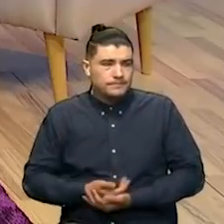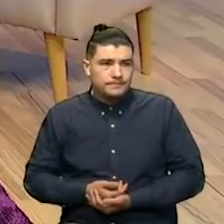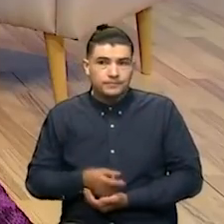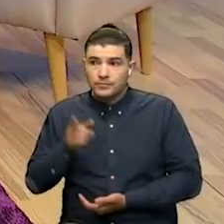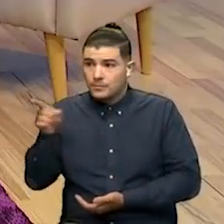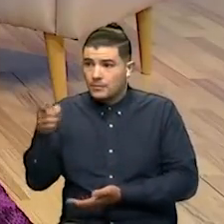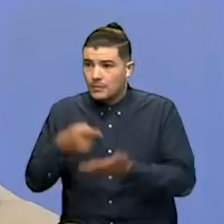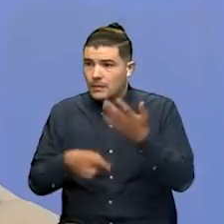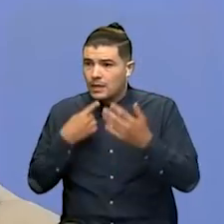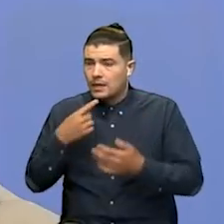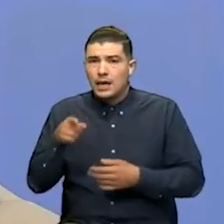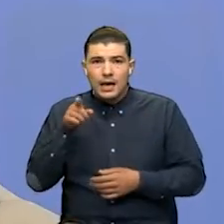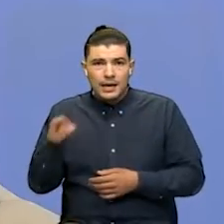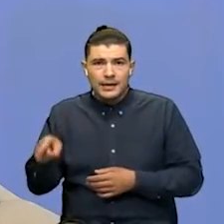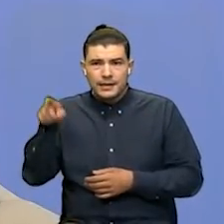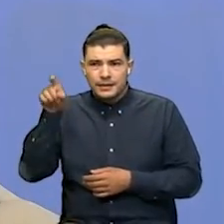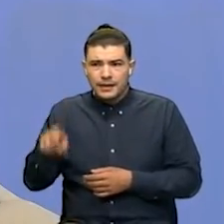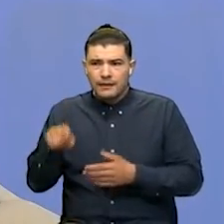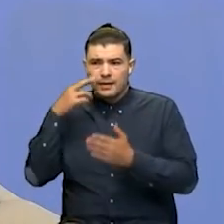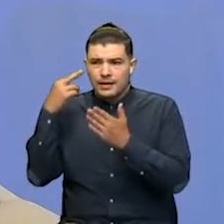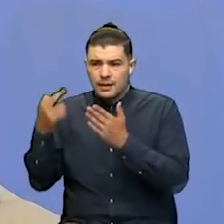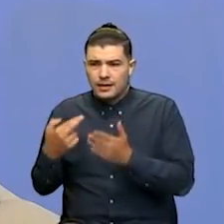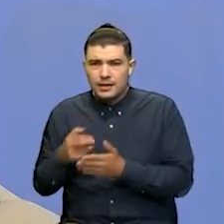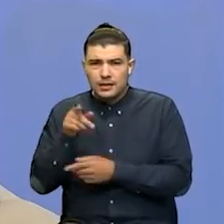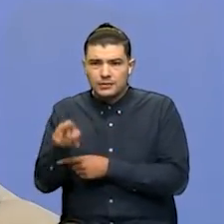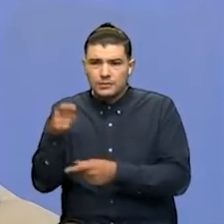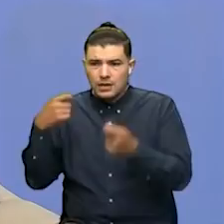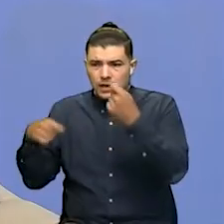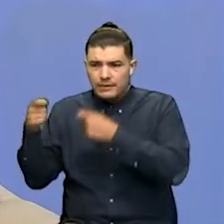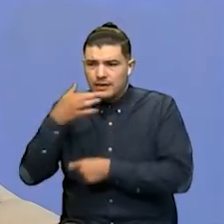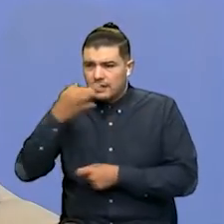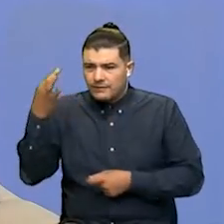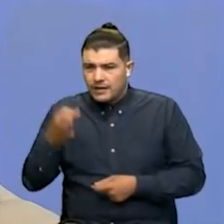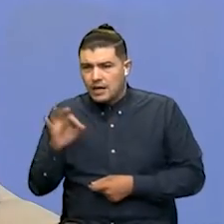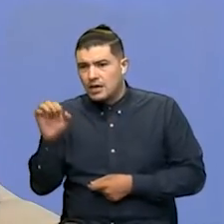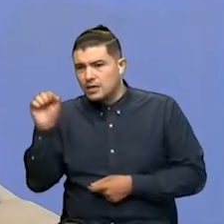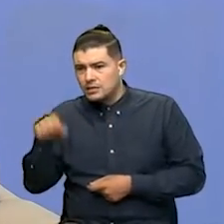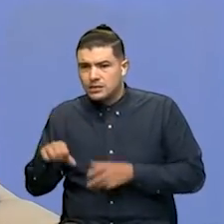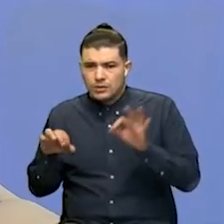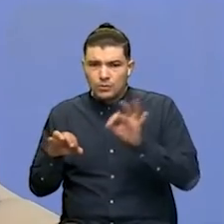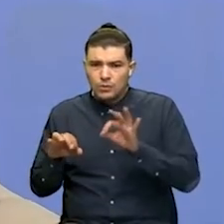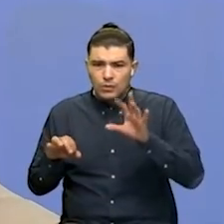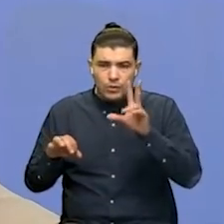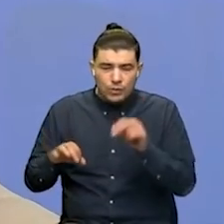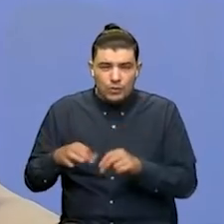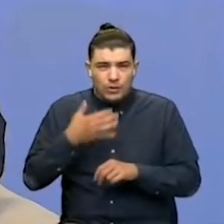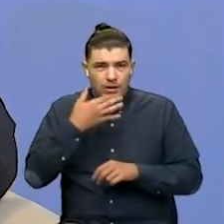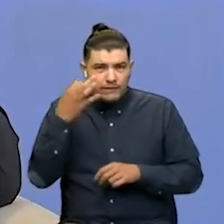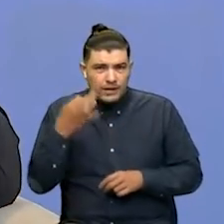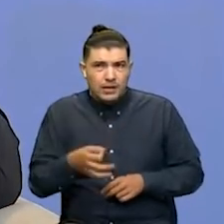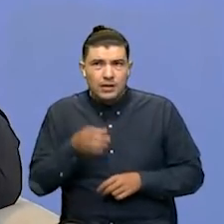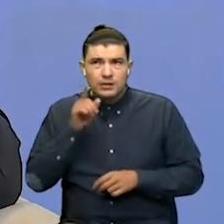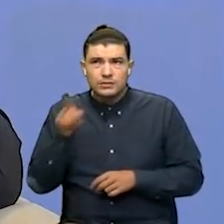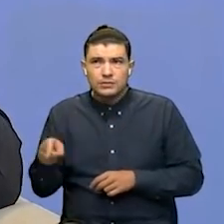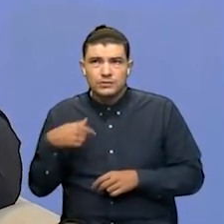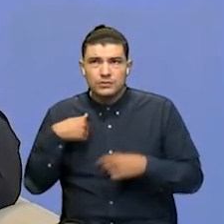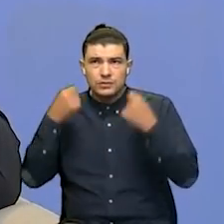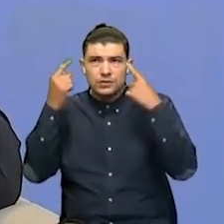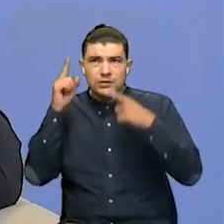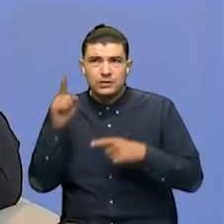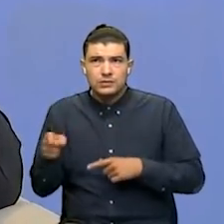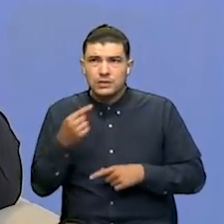a la televisión? Bueno, aquí lo que tendríamos que mirar es si esa venta fue real o no. ¿Qué quiere decir con eso? Es decir, si según lo que entiendo es